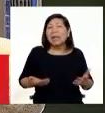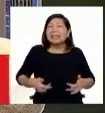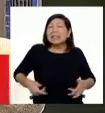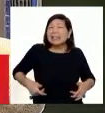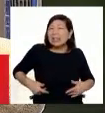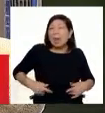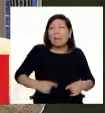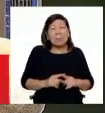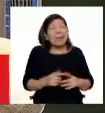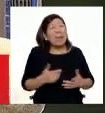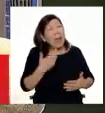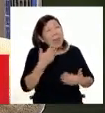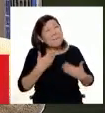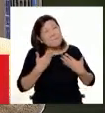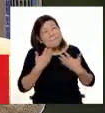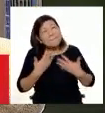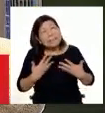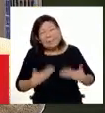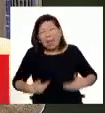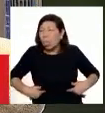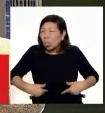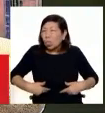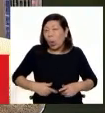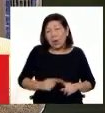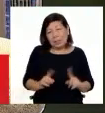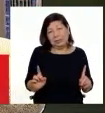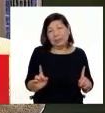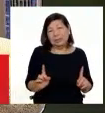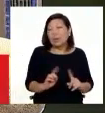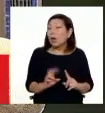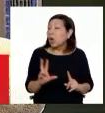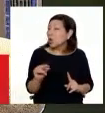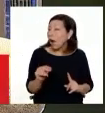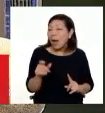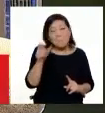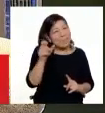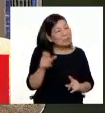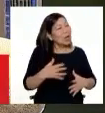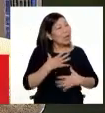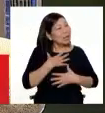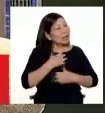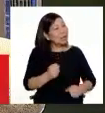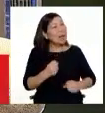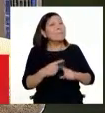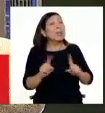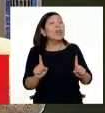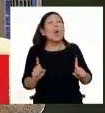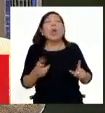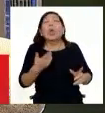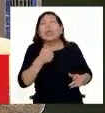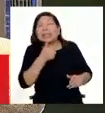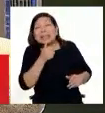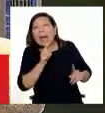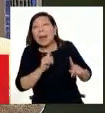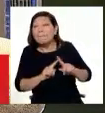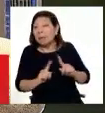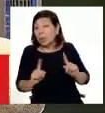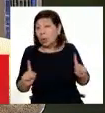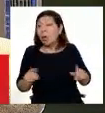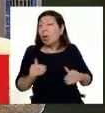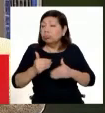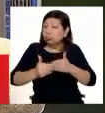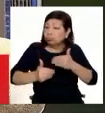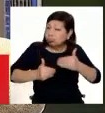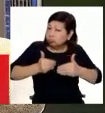gastritis o etcétera, pueden caer pesadas, pero son en condiciones especiales, no en la persona sana, salvo que hay una intolerancia también ahí, pero eso se